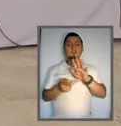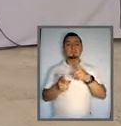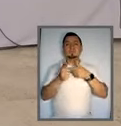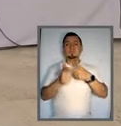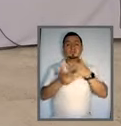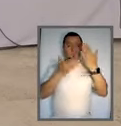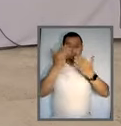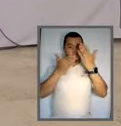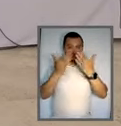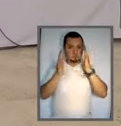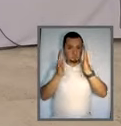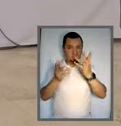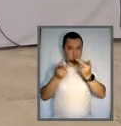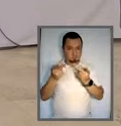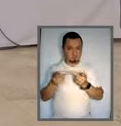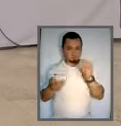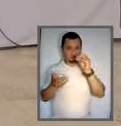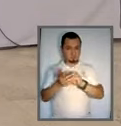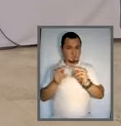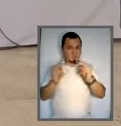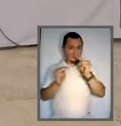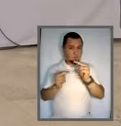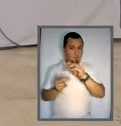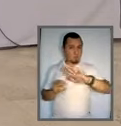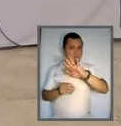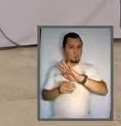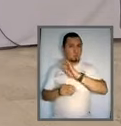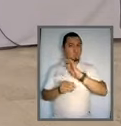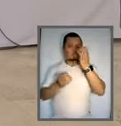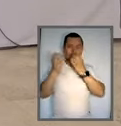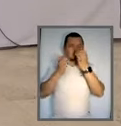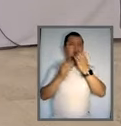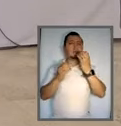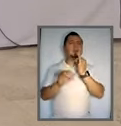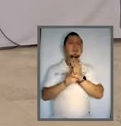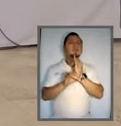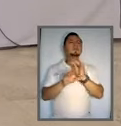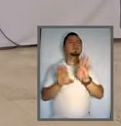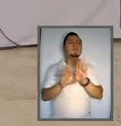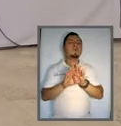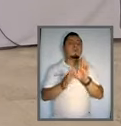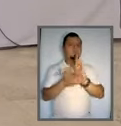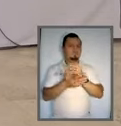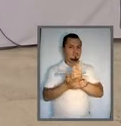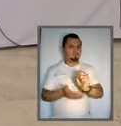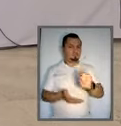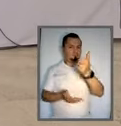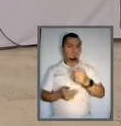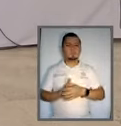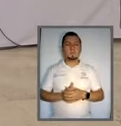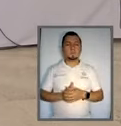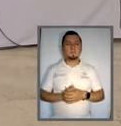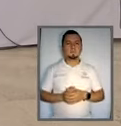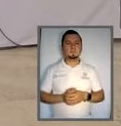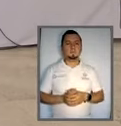estudiantes. ¿Se puede aplicar ese esquema a nivel local? ¿Cómo serán las evaluaciones a distancia? ¿Se aprobará a los alumnos? Sí,